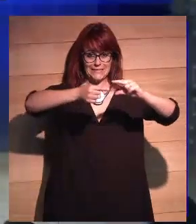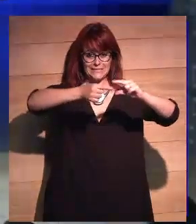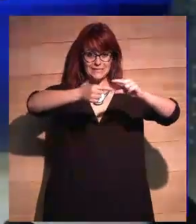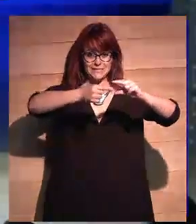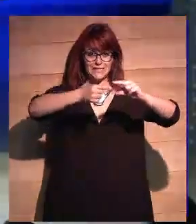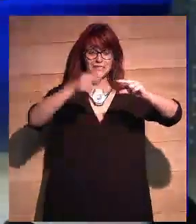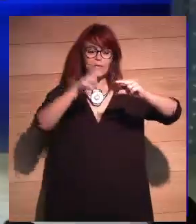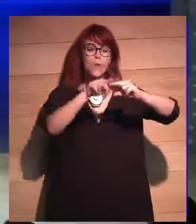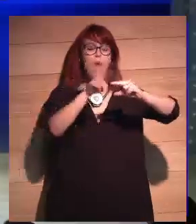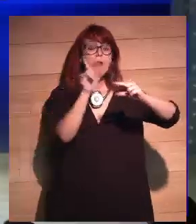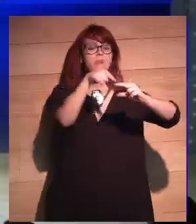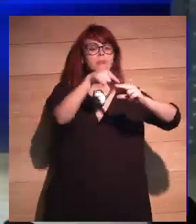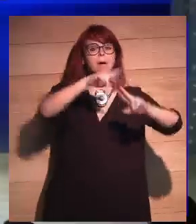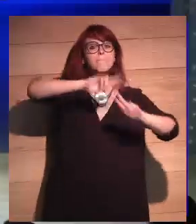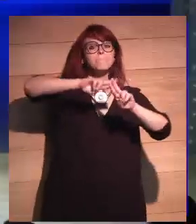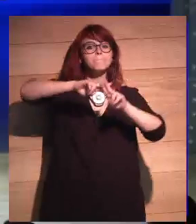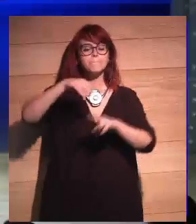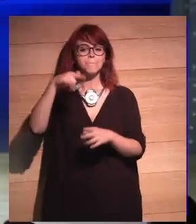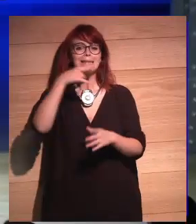piezas en metadatos.